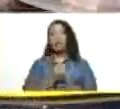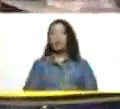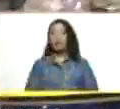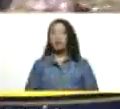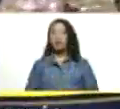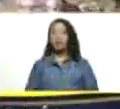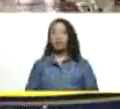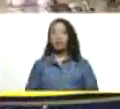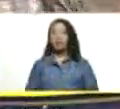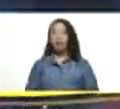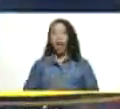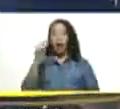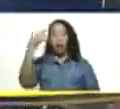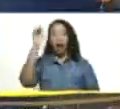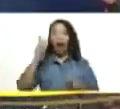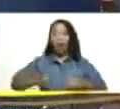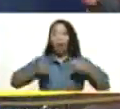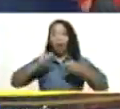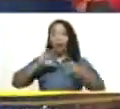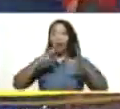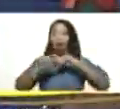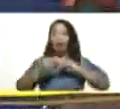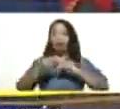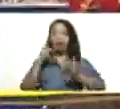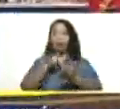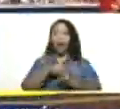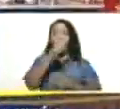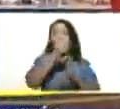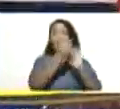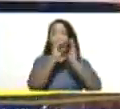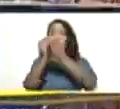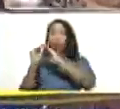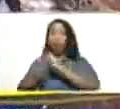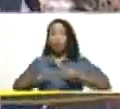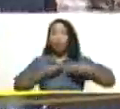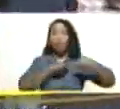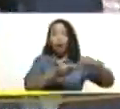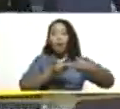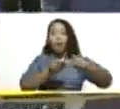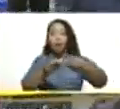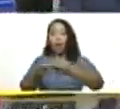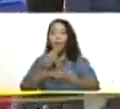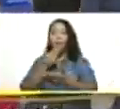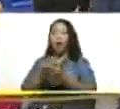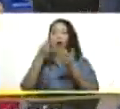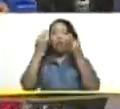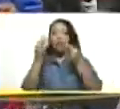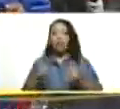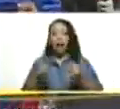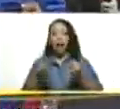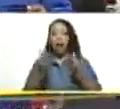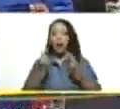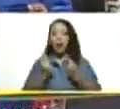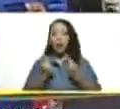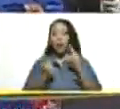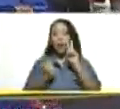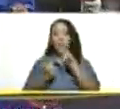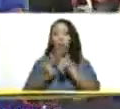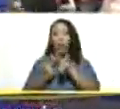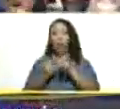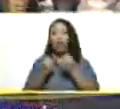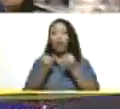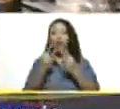Aquí está la bolsa CLAP que llega a, veía los datos oficiales, de artillería. ¿A